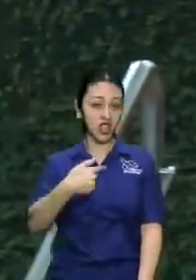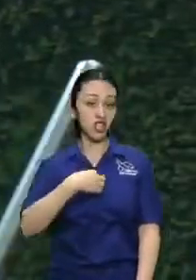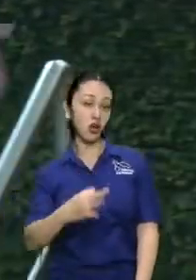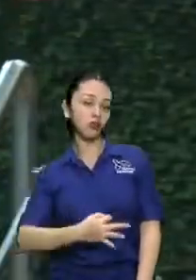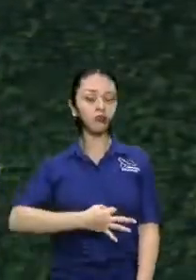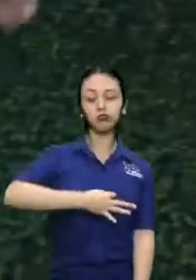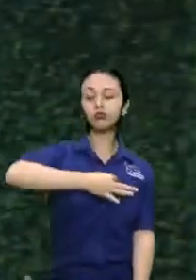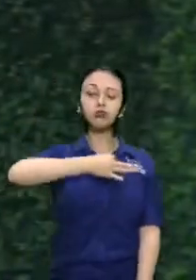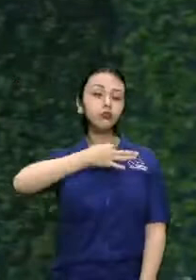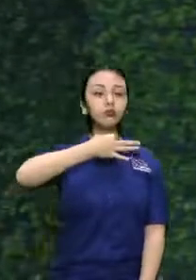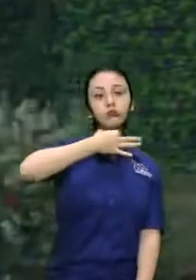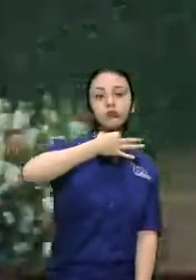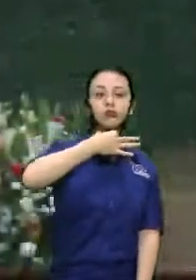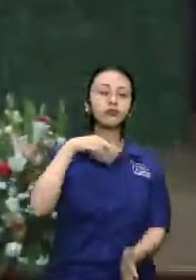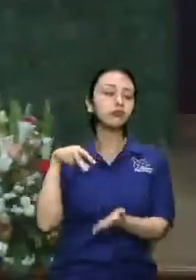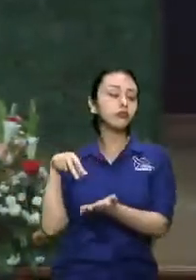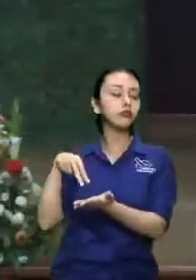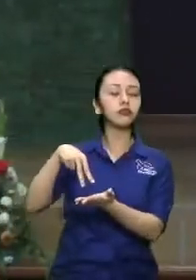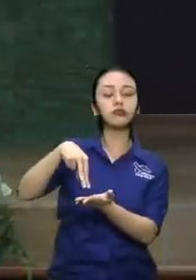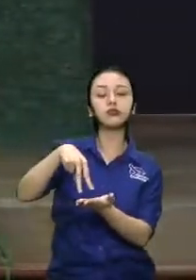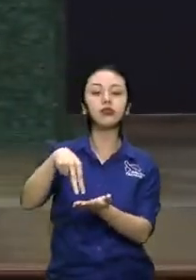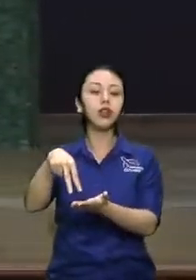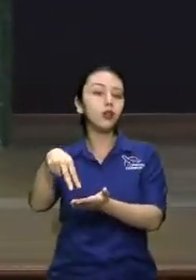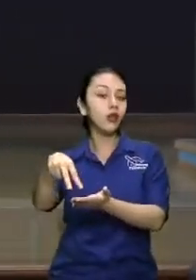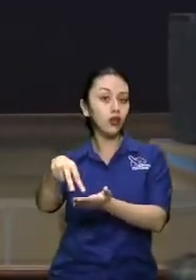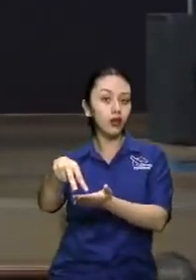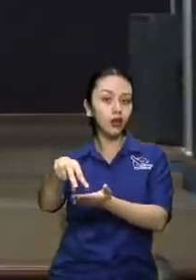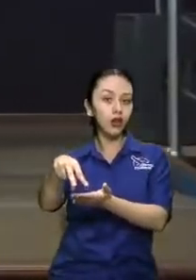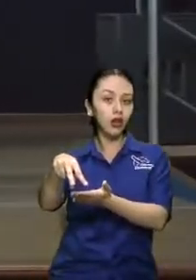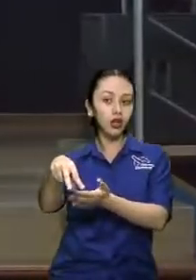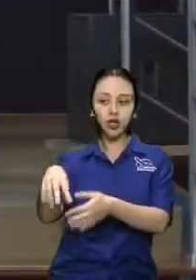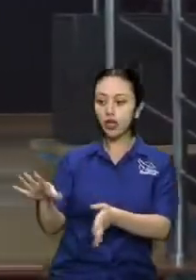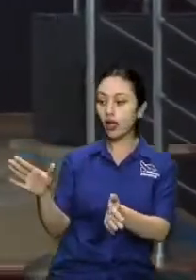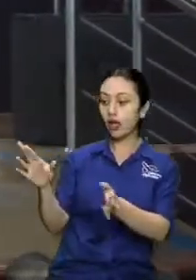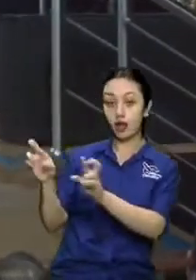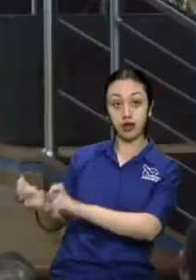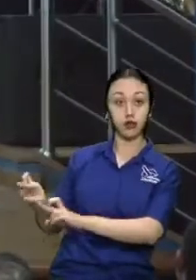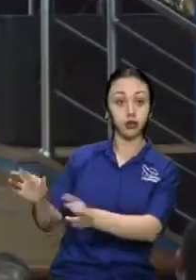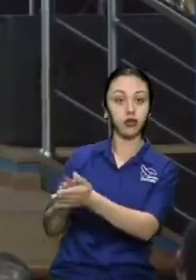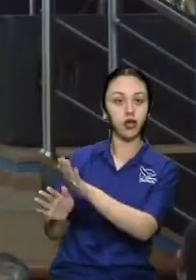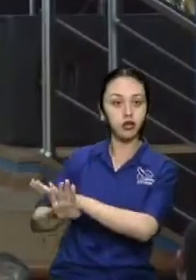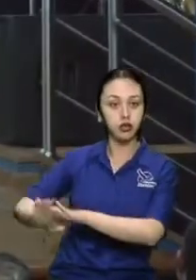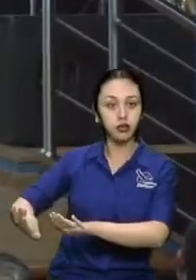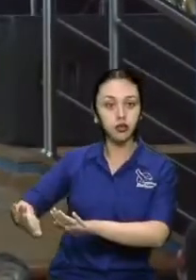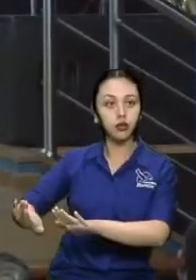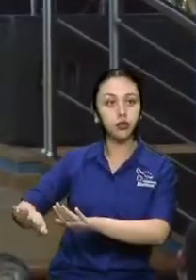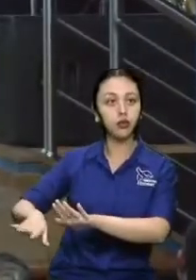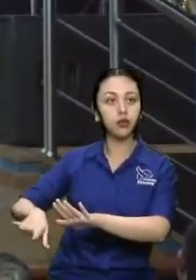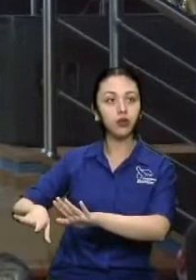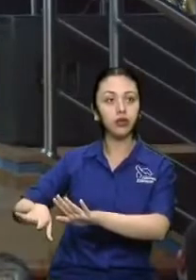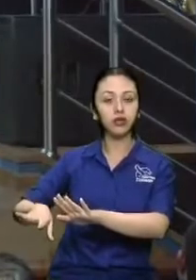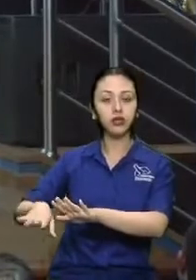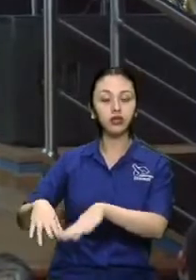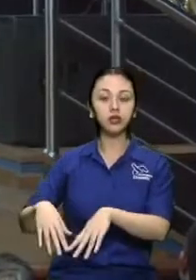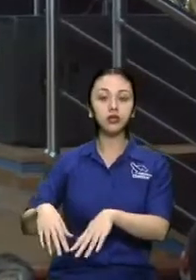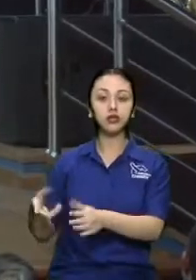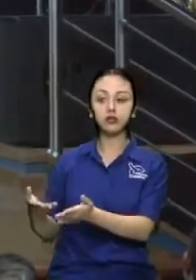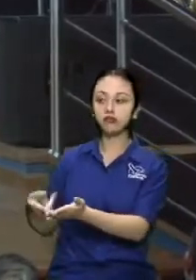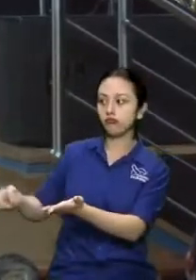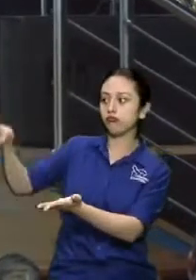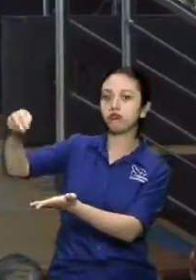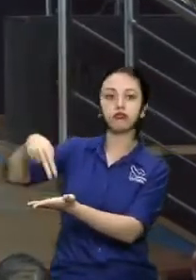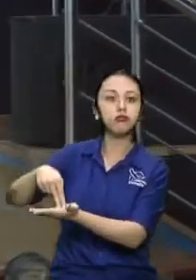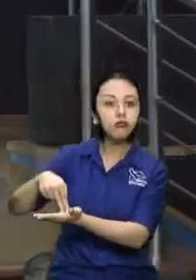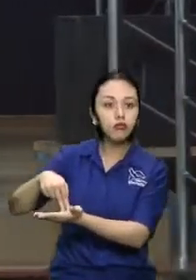creído, hermano, y con mis sombras empiezan a levantar los paralíticos. Ay, hermano, yo imagino que yo vendo